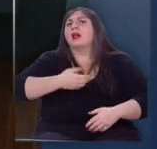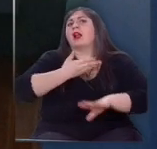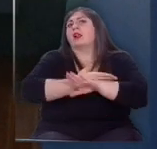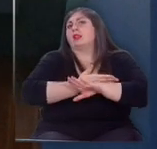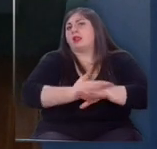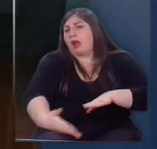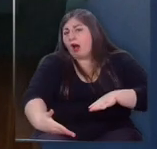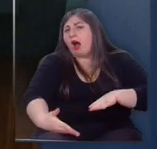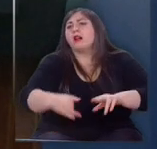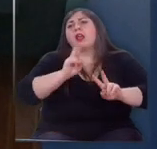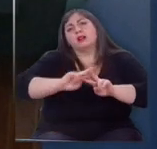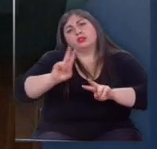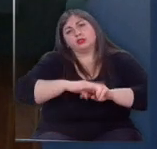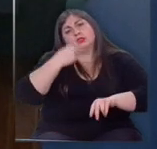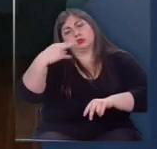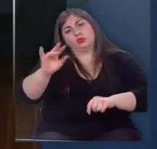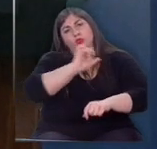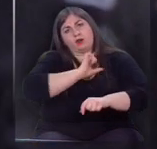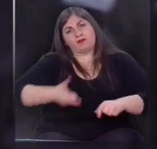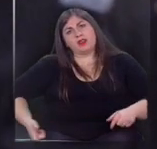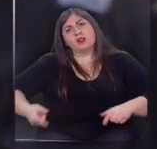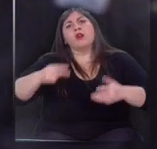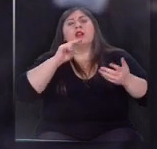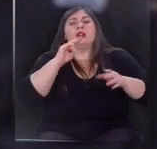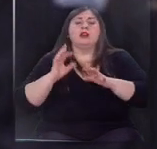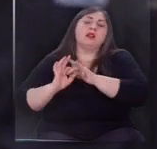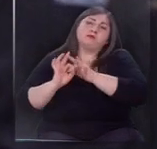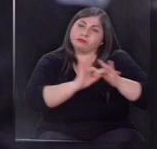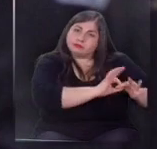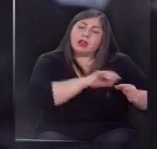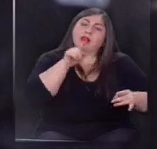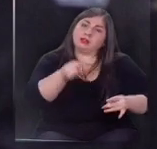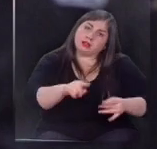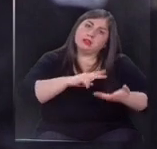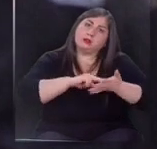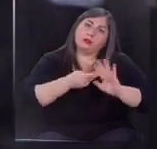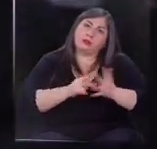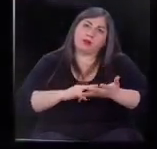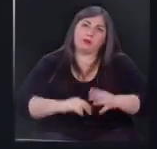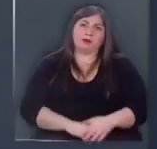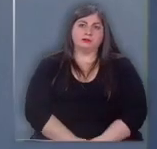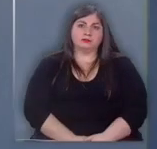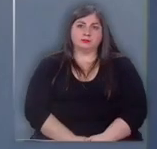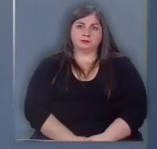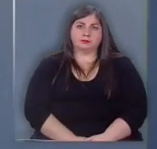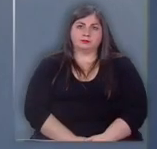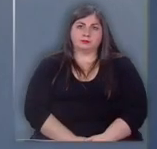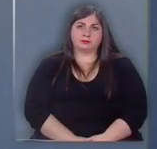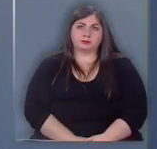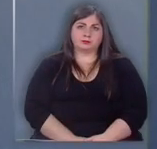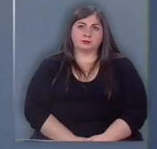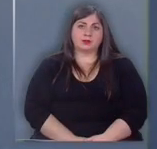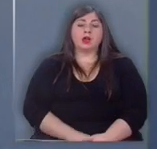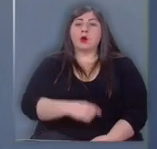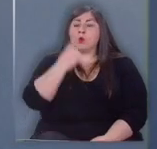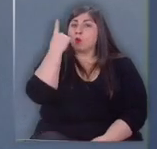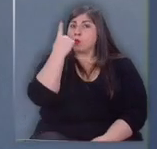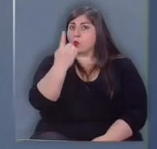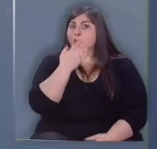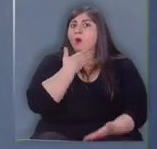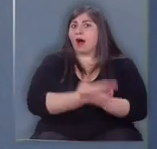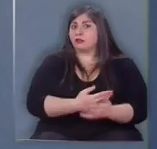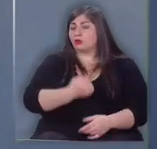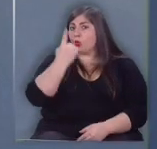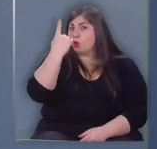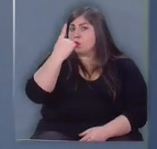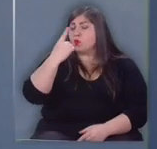reacción de su gobierno y a las dramáticas consecuencias de esa demora. One case. Cuando había